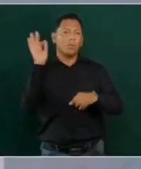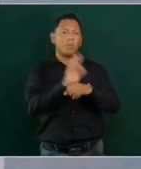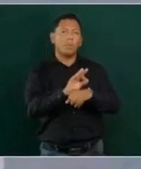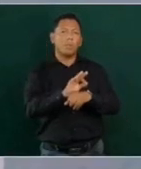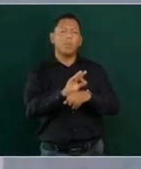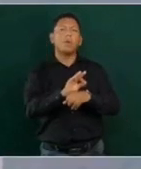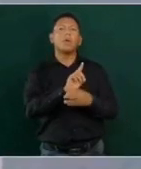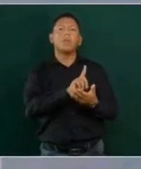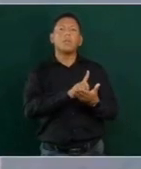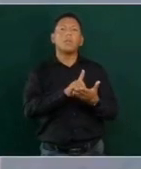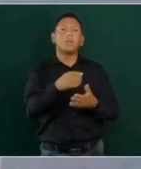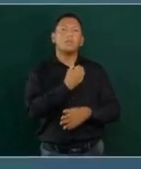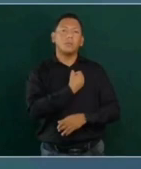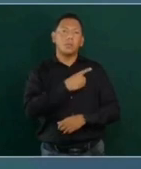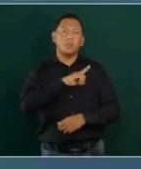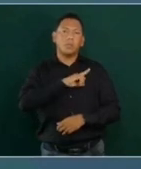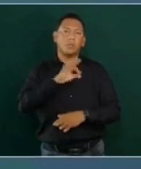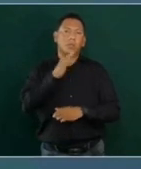salud a todos,